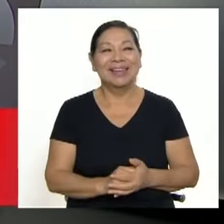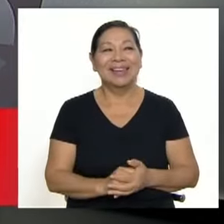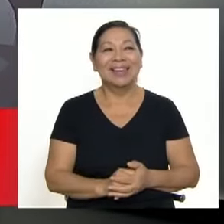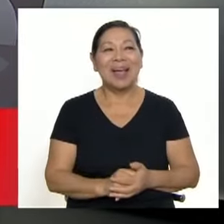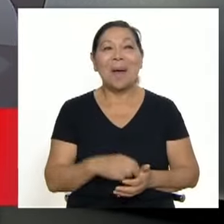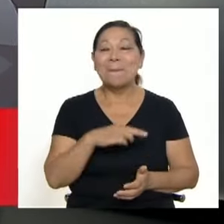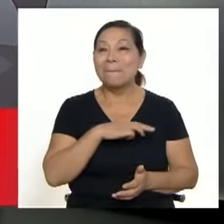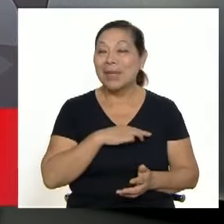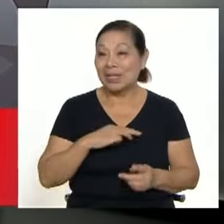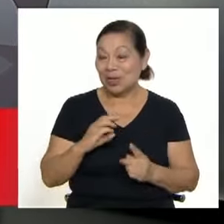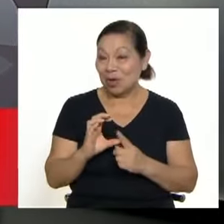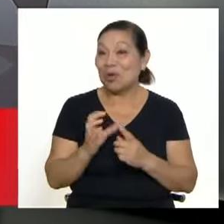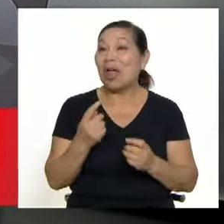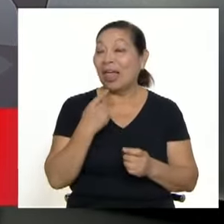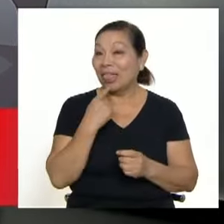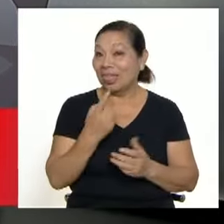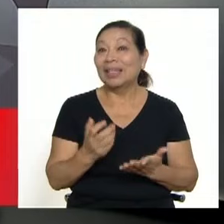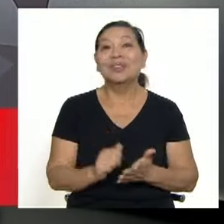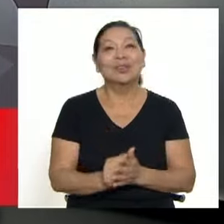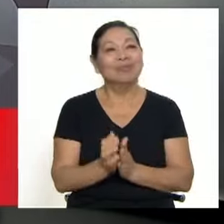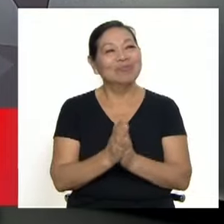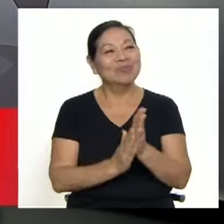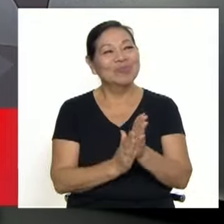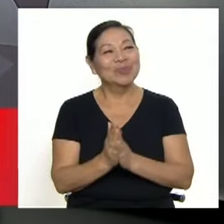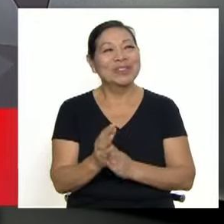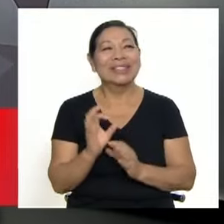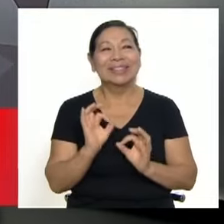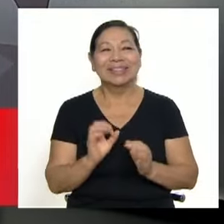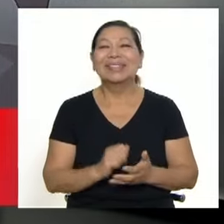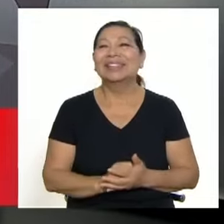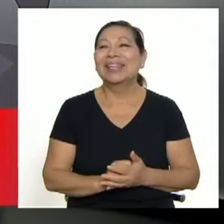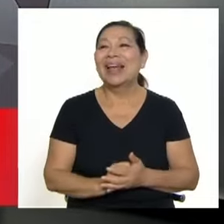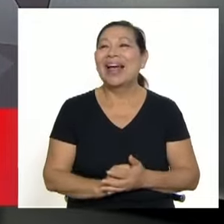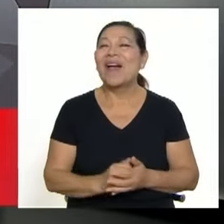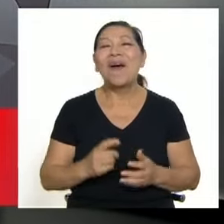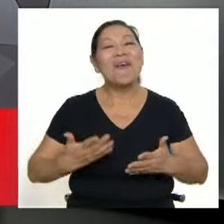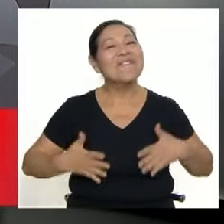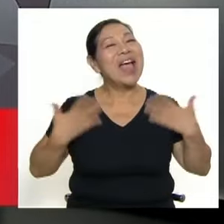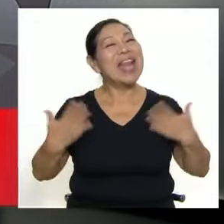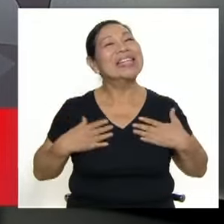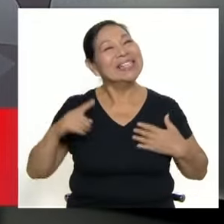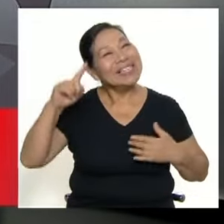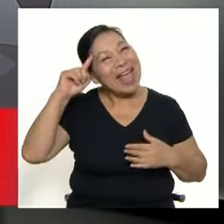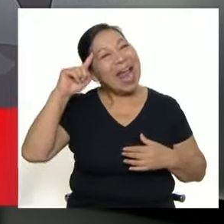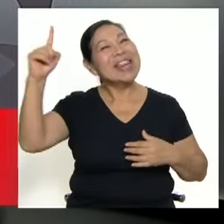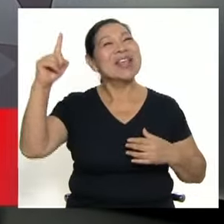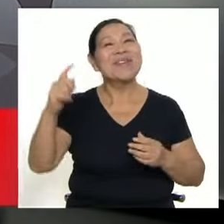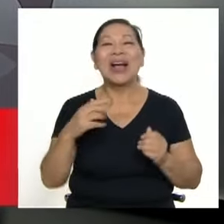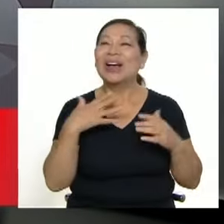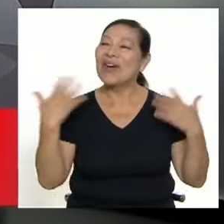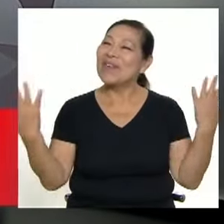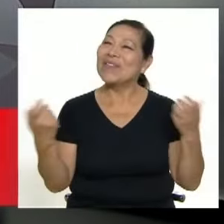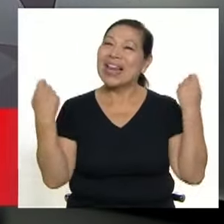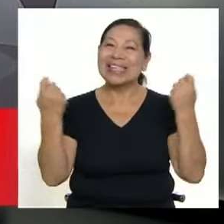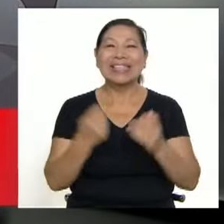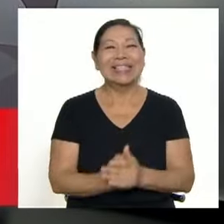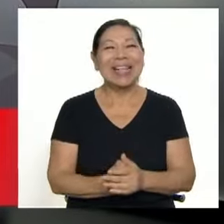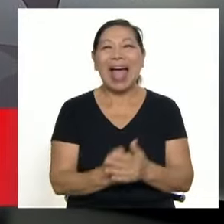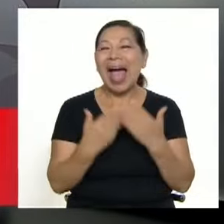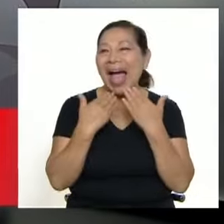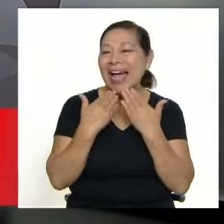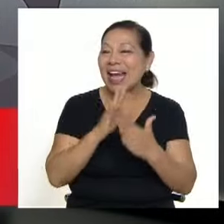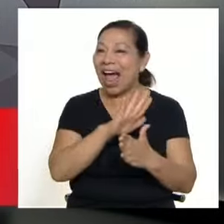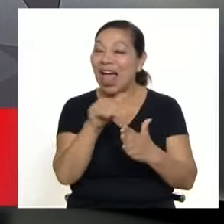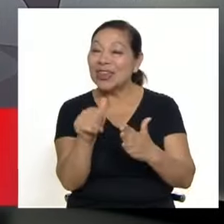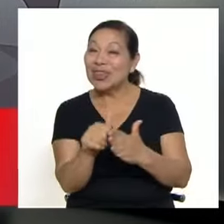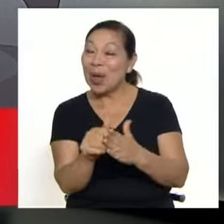¿Así? Estuvo más temprano y nos dijo era fan también. ¡Qué paja! ¡Qué bonito! ¡Feliz aniversario, reportaje del Perú! Y muchísimas gracias